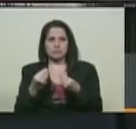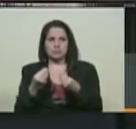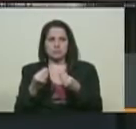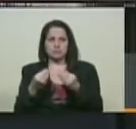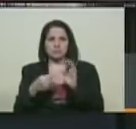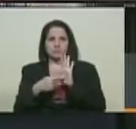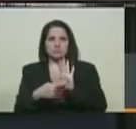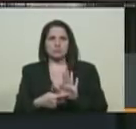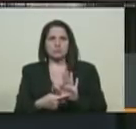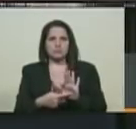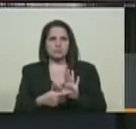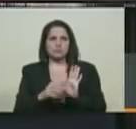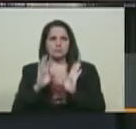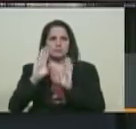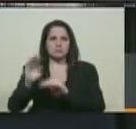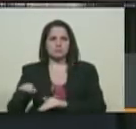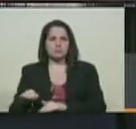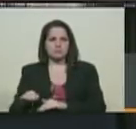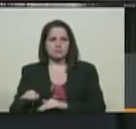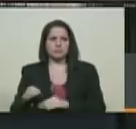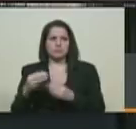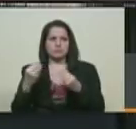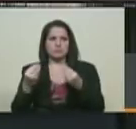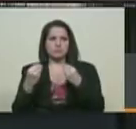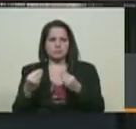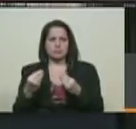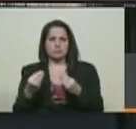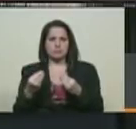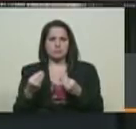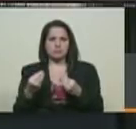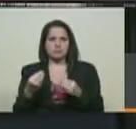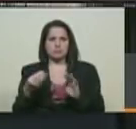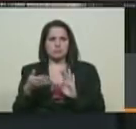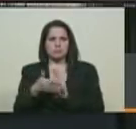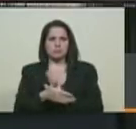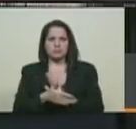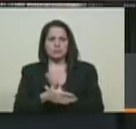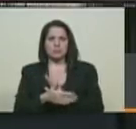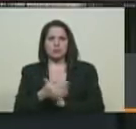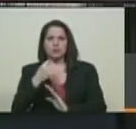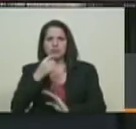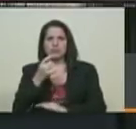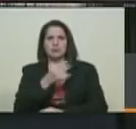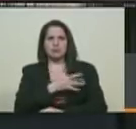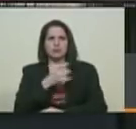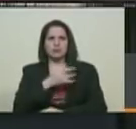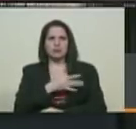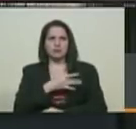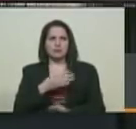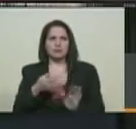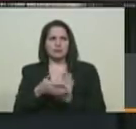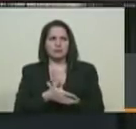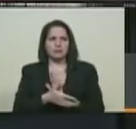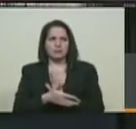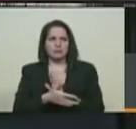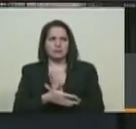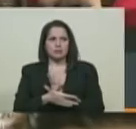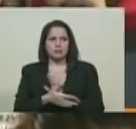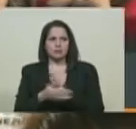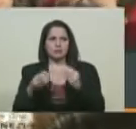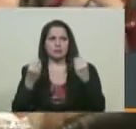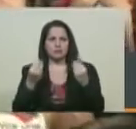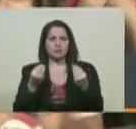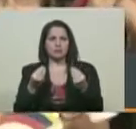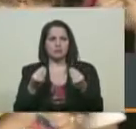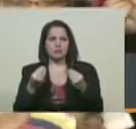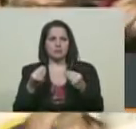apoyarme en la creación y activación del petro. A toda Venezuela, a la Venezuela joven, a la Venezuela empresarial,